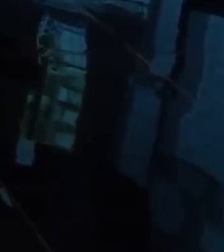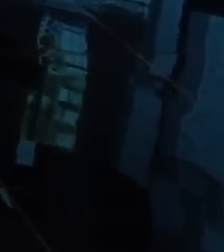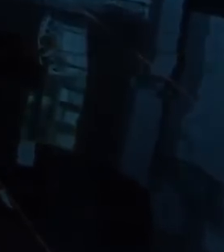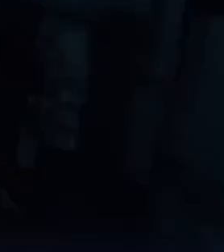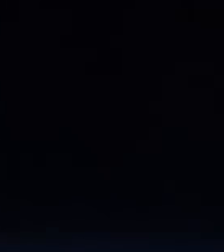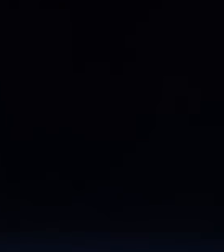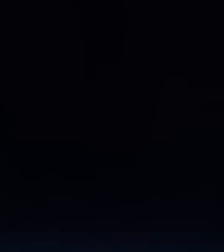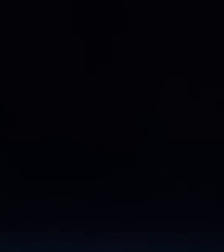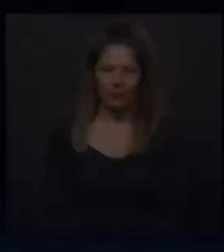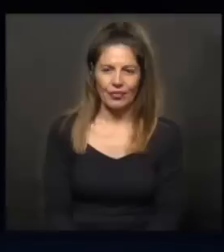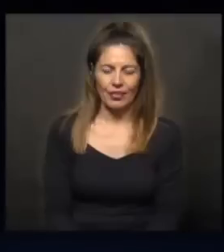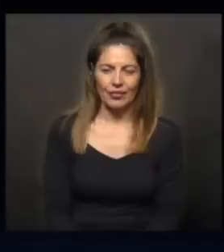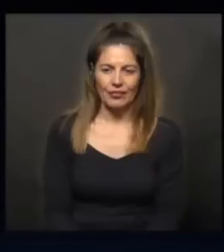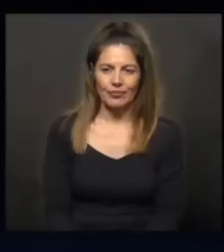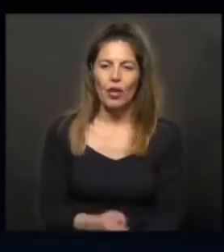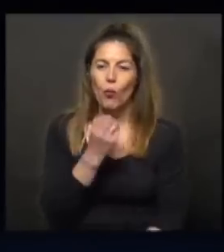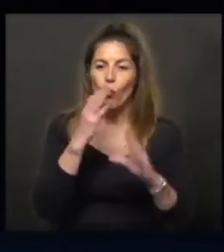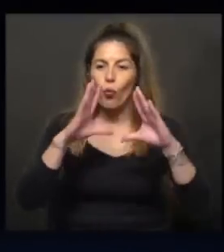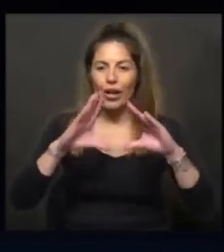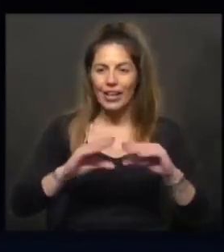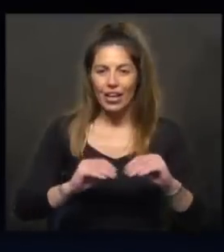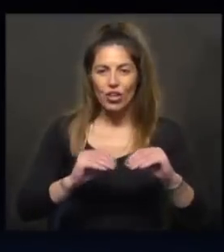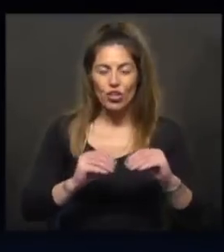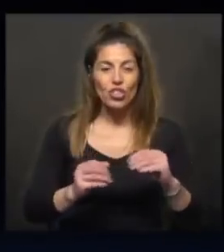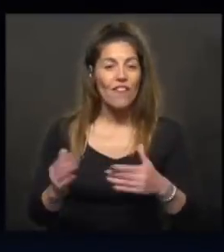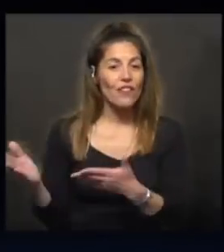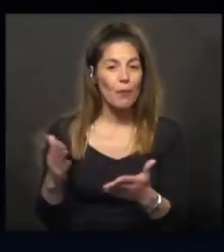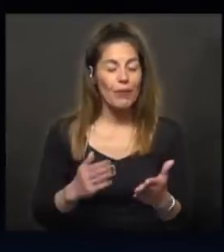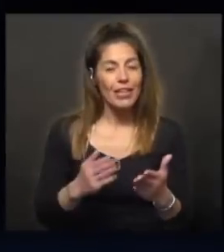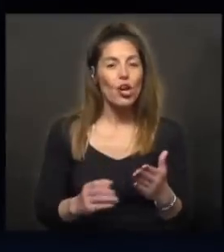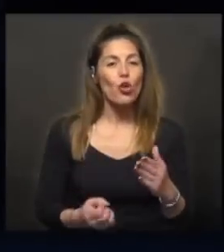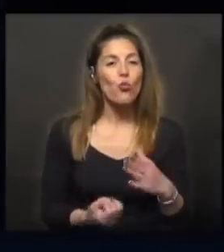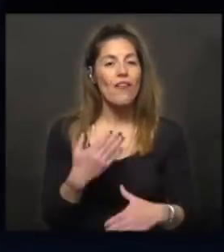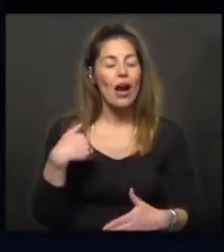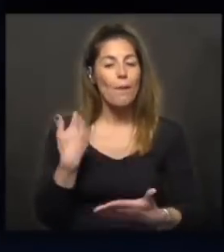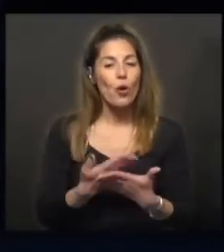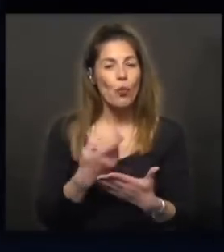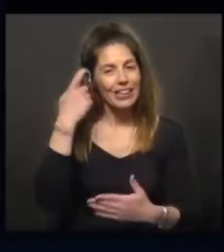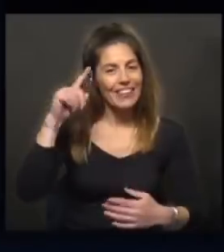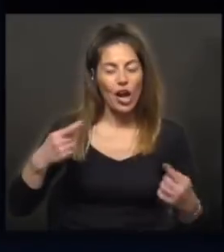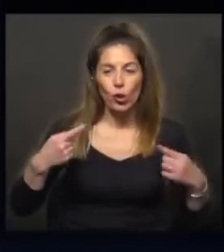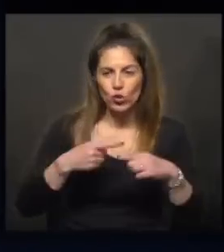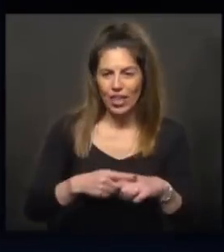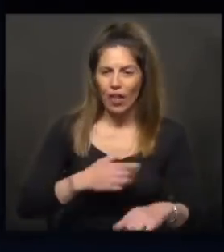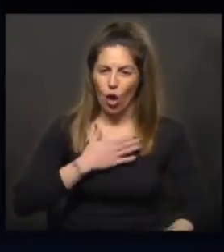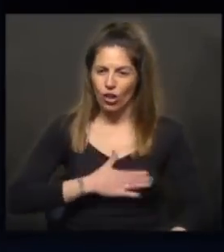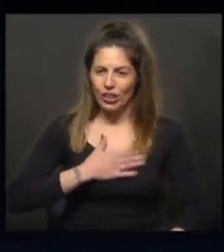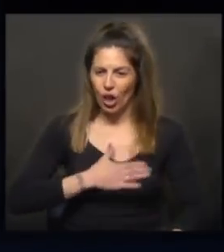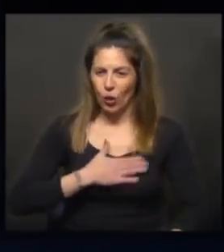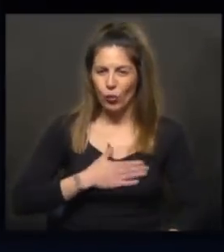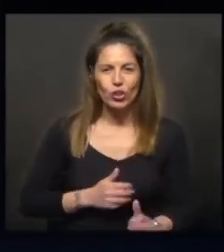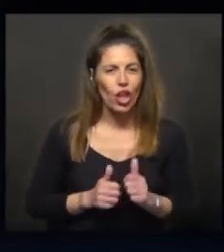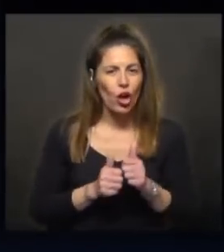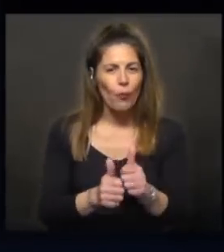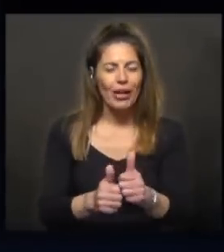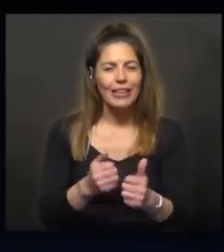Buenas noches Bienvenidos a una nueva propuesta de ideas cruzadas hoy tenemos el gusto de tener la compañía